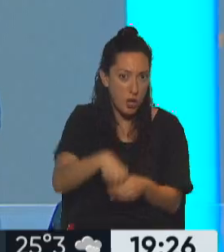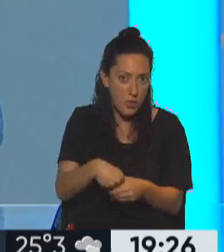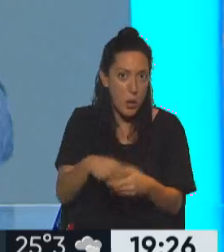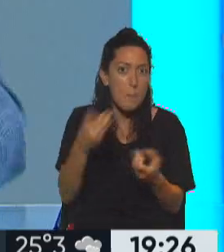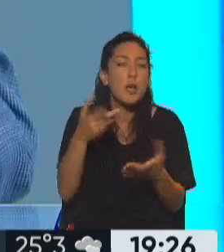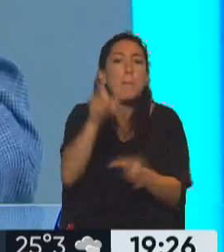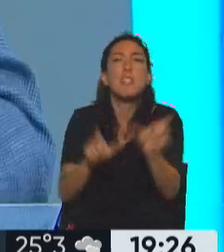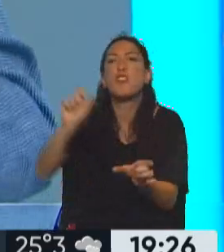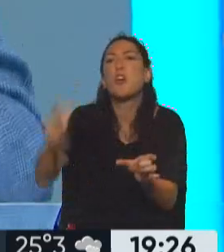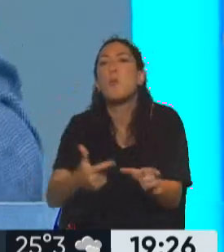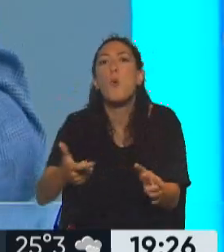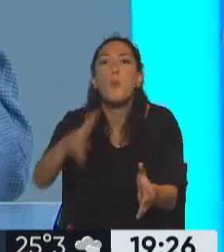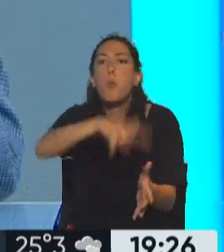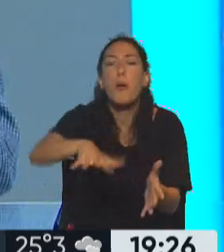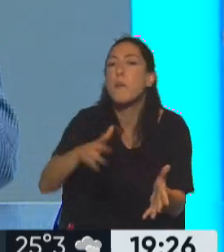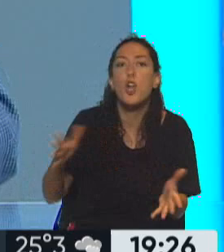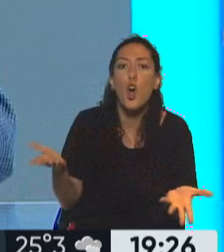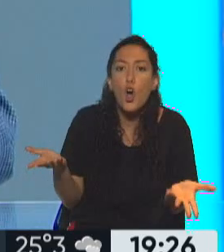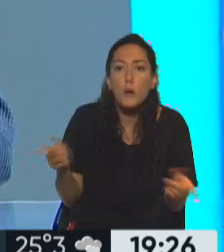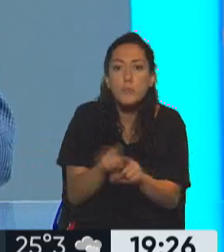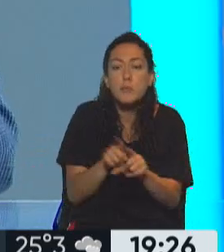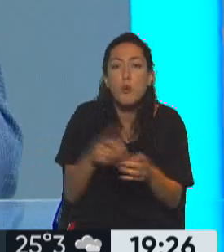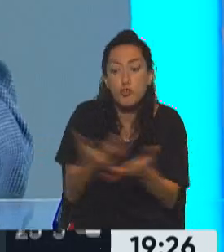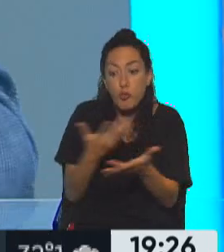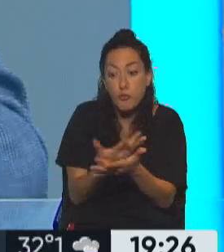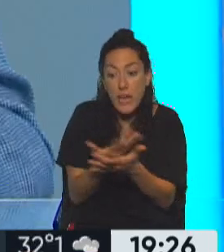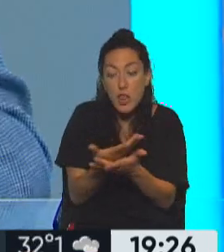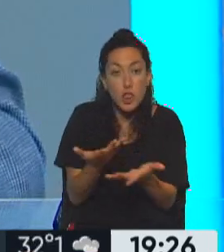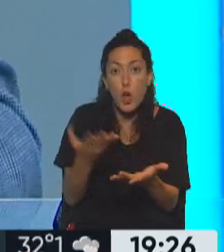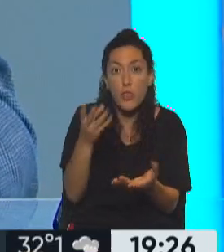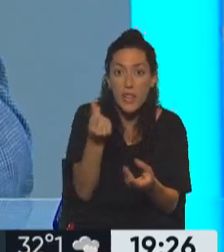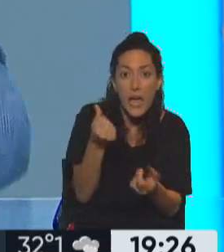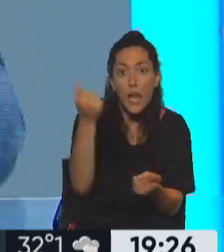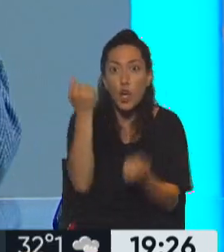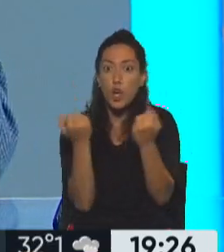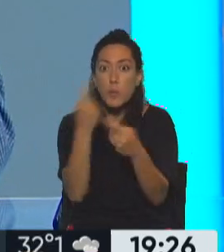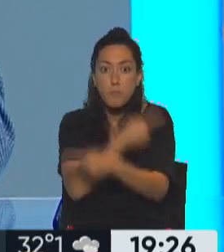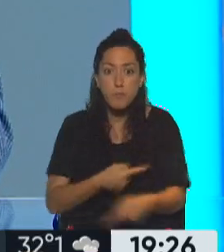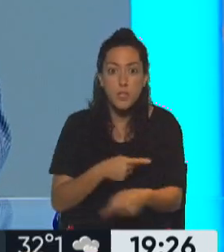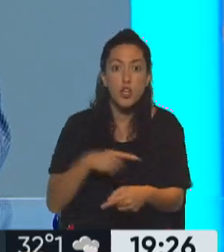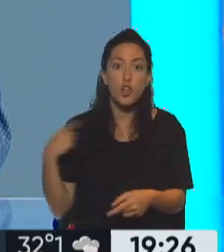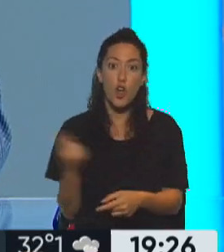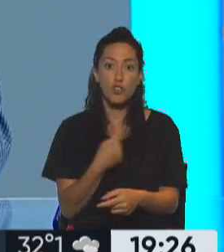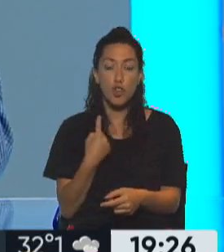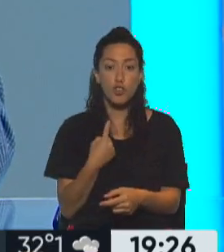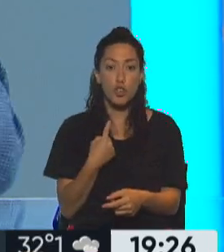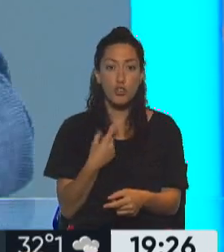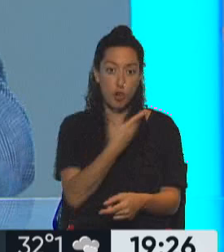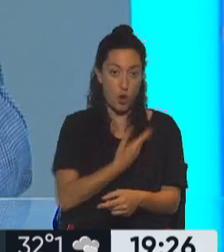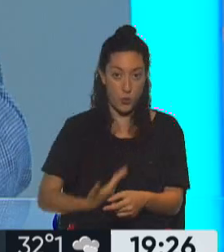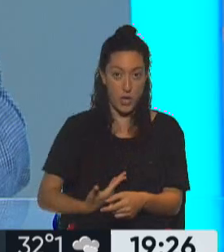de a pie digamos la que está sufriendo el día a día a fin de mes etcétera porque hoy estamos fallando nosotros oficialista